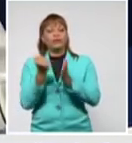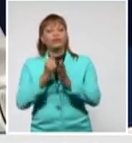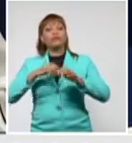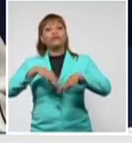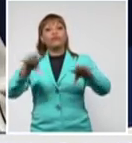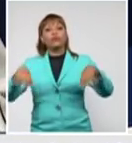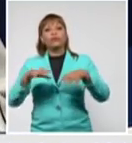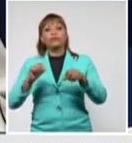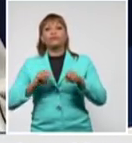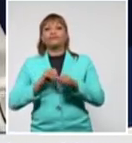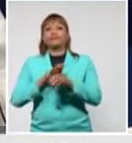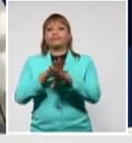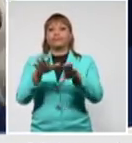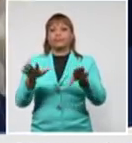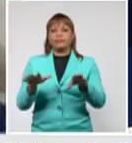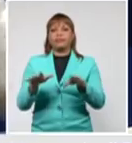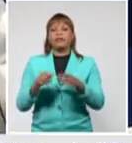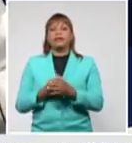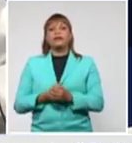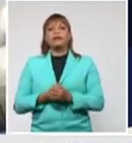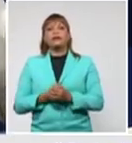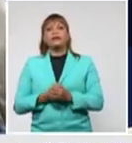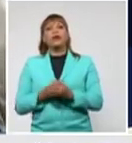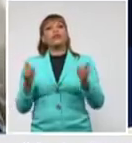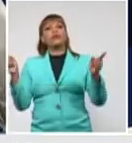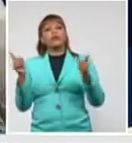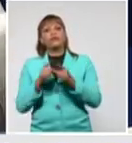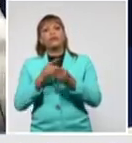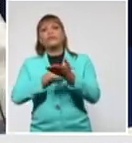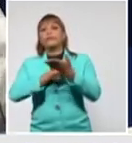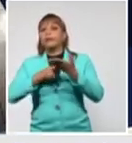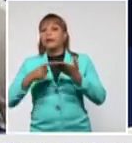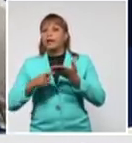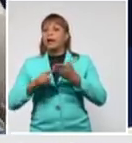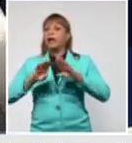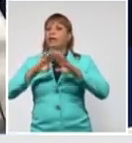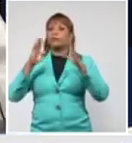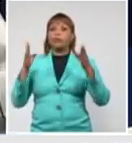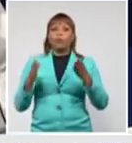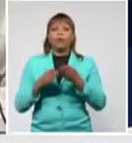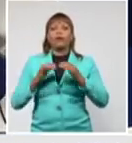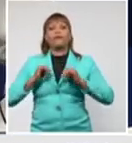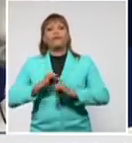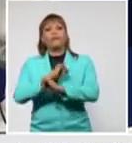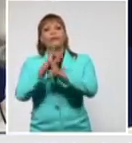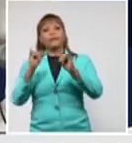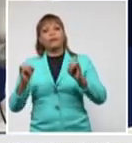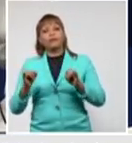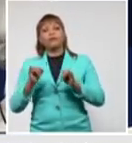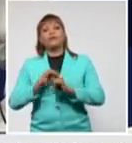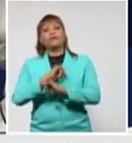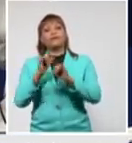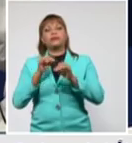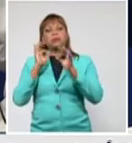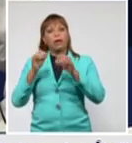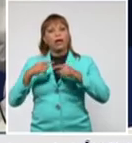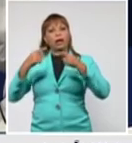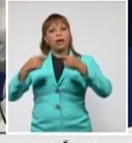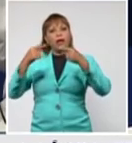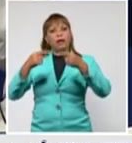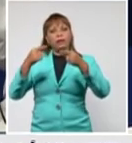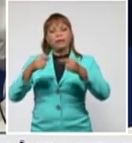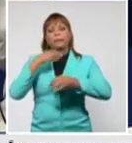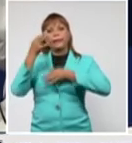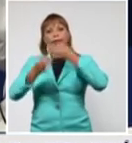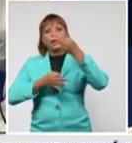epidemiológica. O sea, se va a dar un resumen semanal con toda la información, con la misma información, y